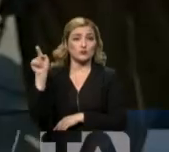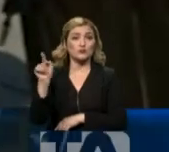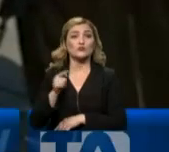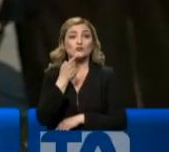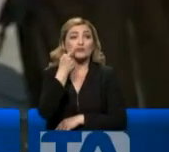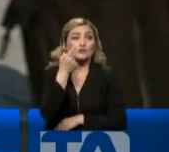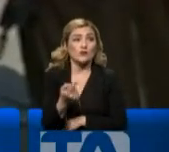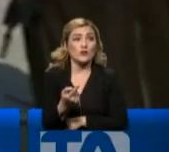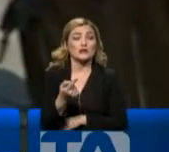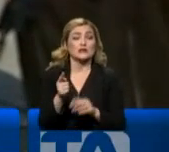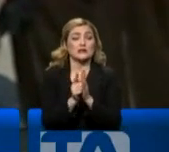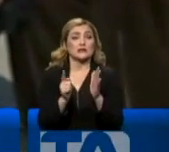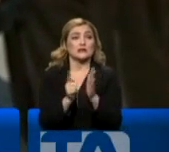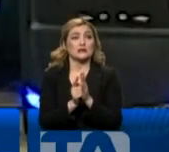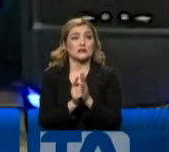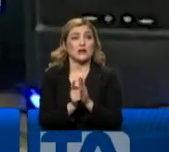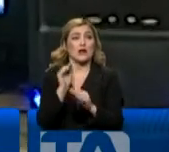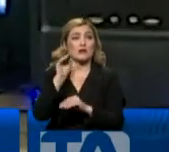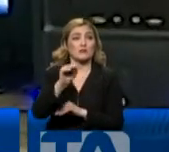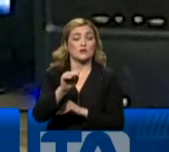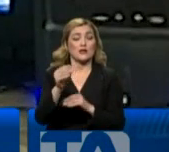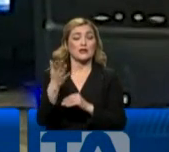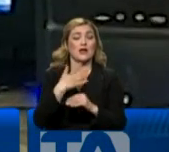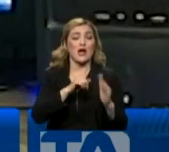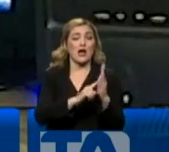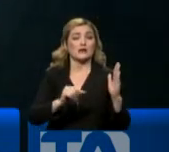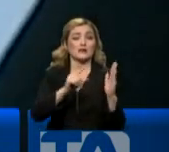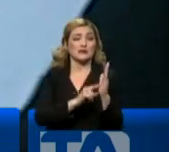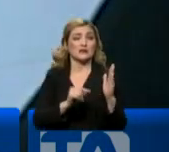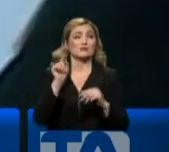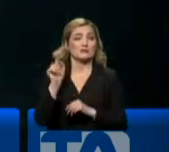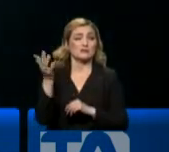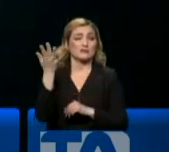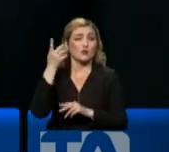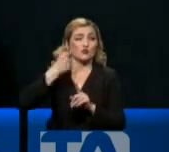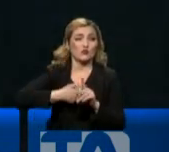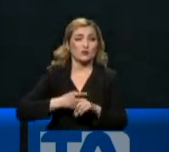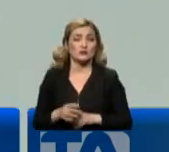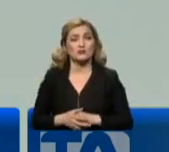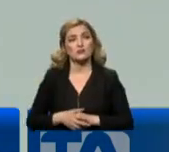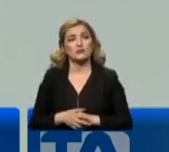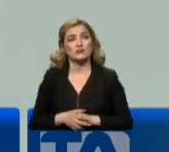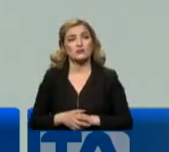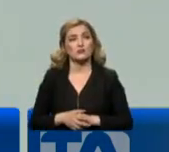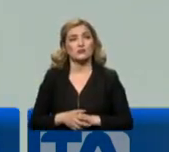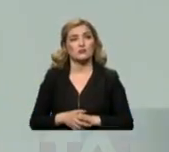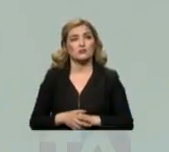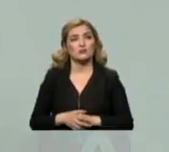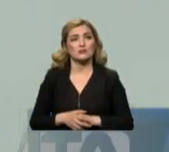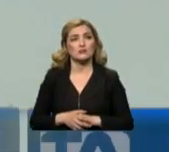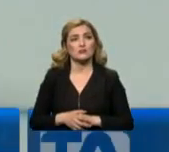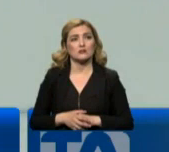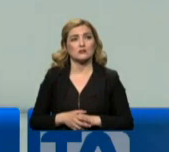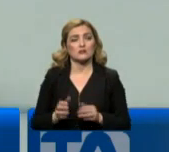Romo, aseguró que las alertas fueron emitidas por el Servicio de Rentas Internas hace varios meses atrás. Hace más o menos